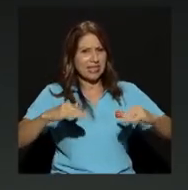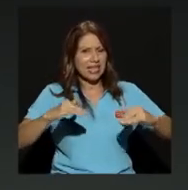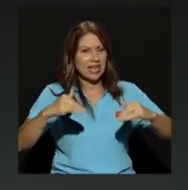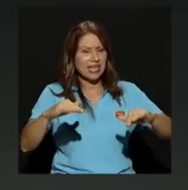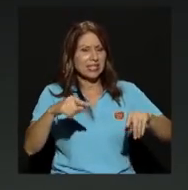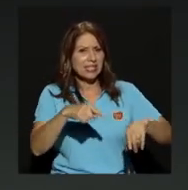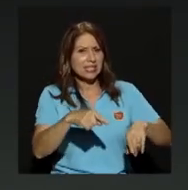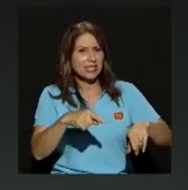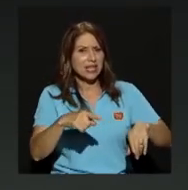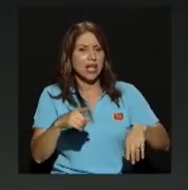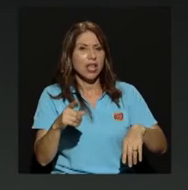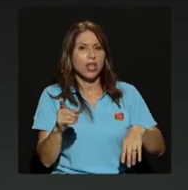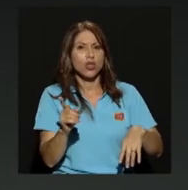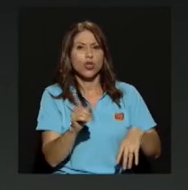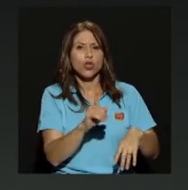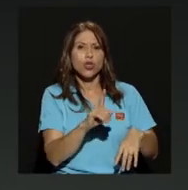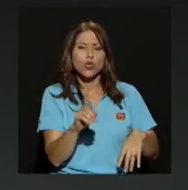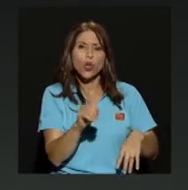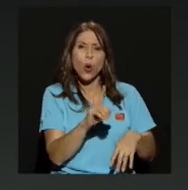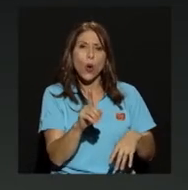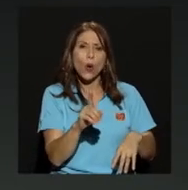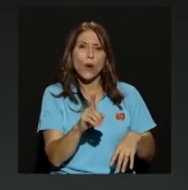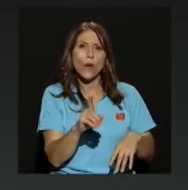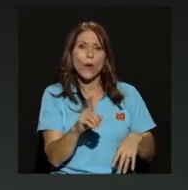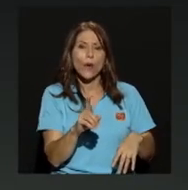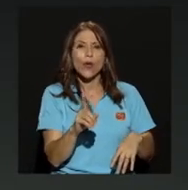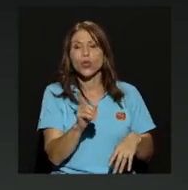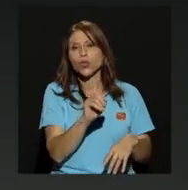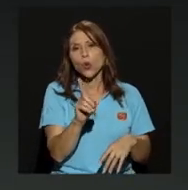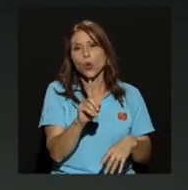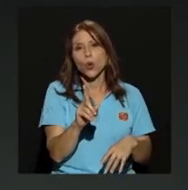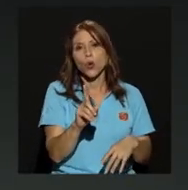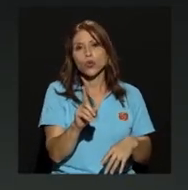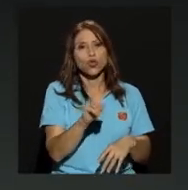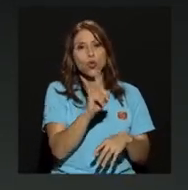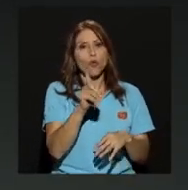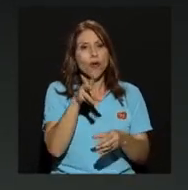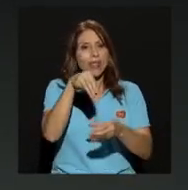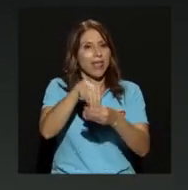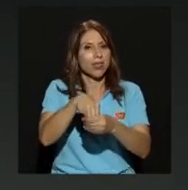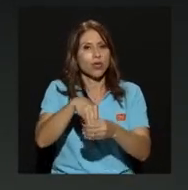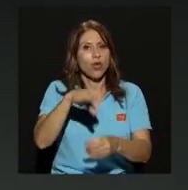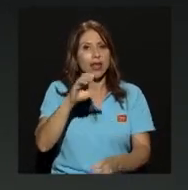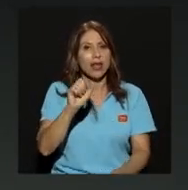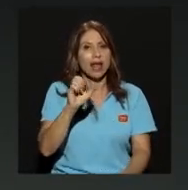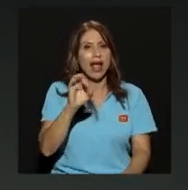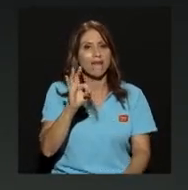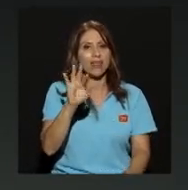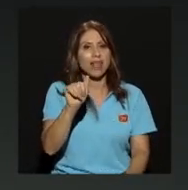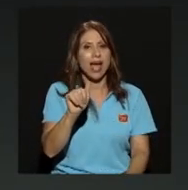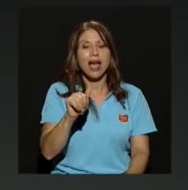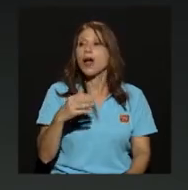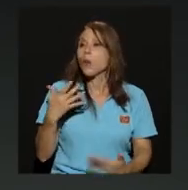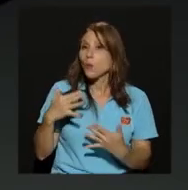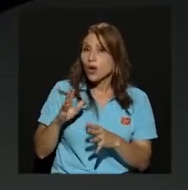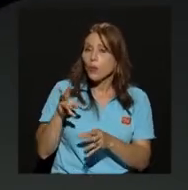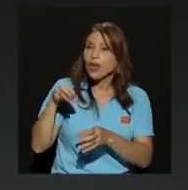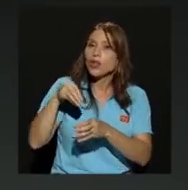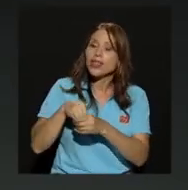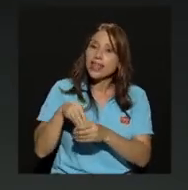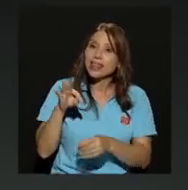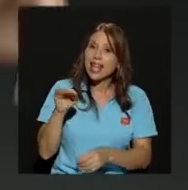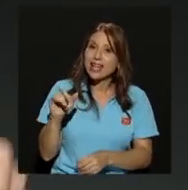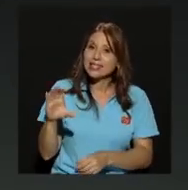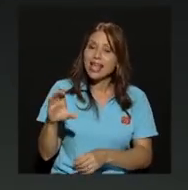no era una posición no no fue dentro del capta pero pero pero costa